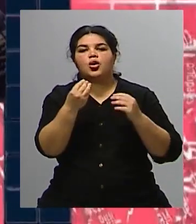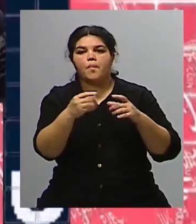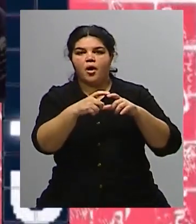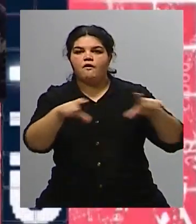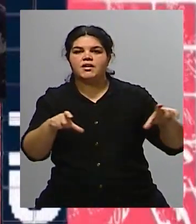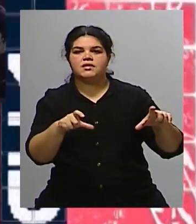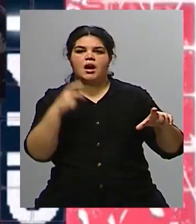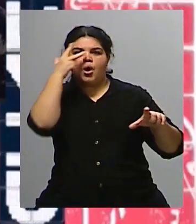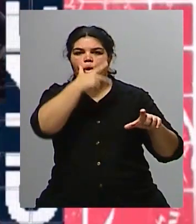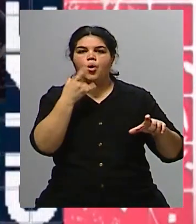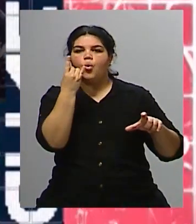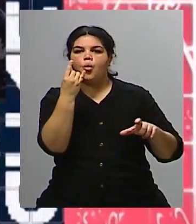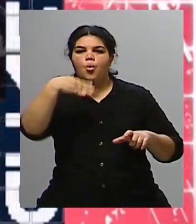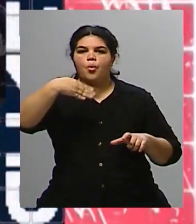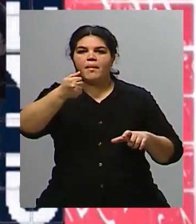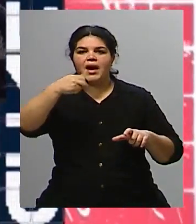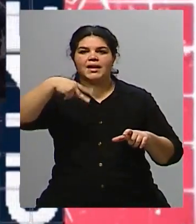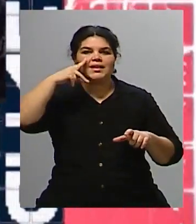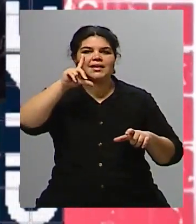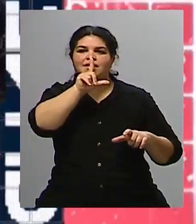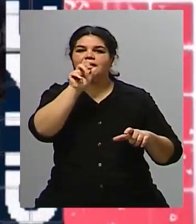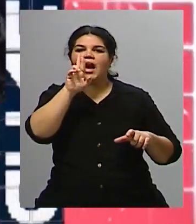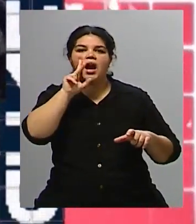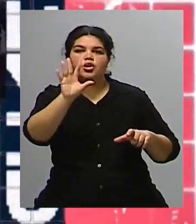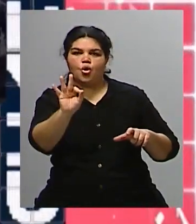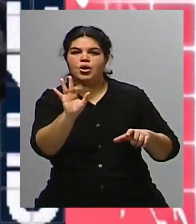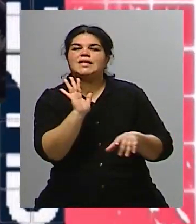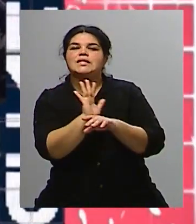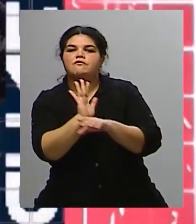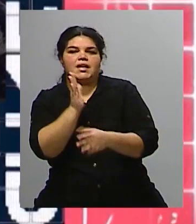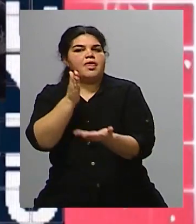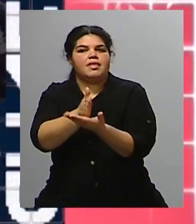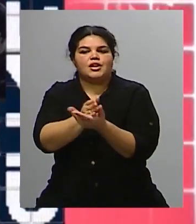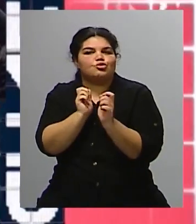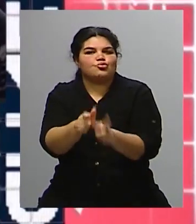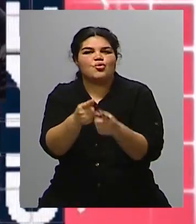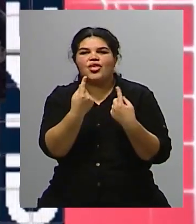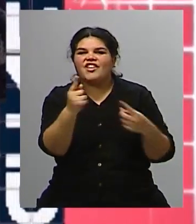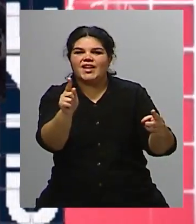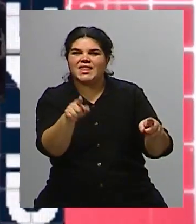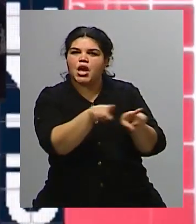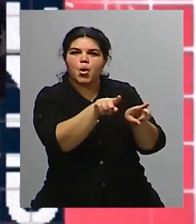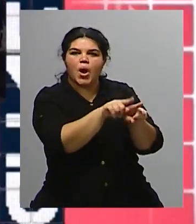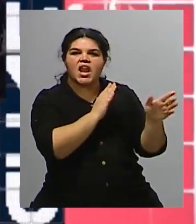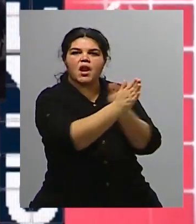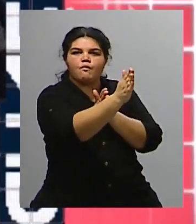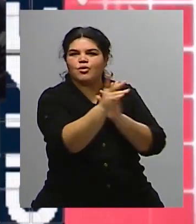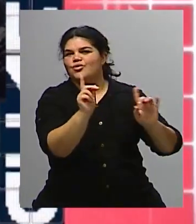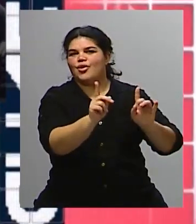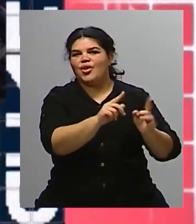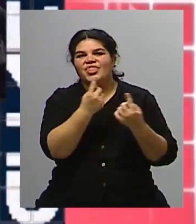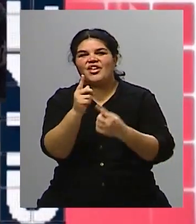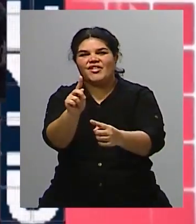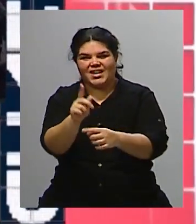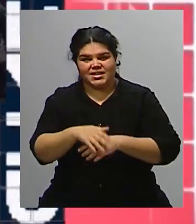un refugio, digamos, ¿no? Y esto implica, digamos, otros tipos de derechos, como por ejemplo una facilidad para